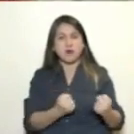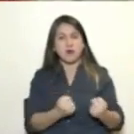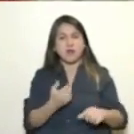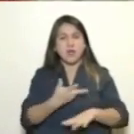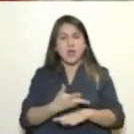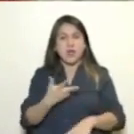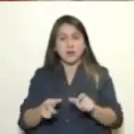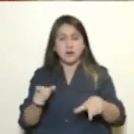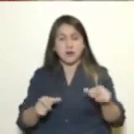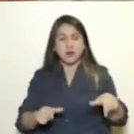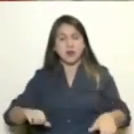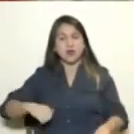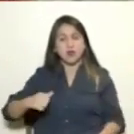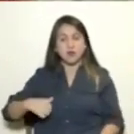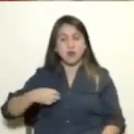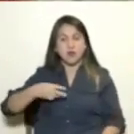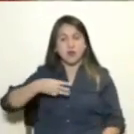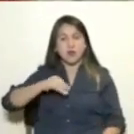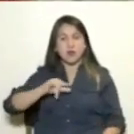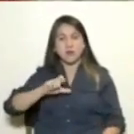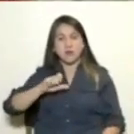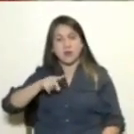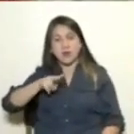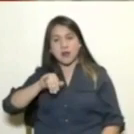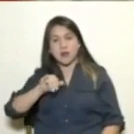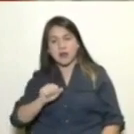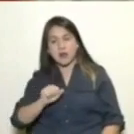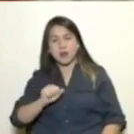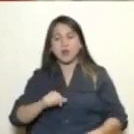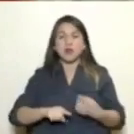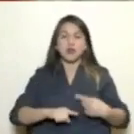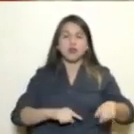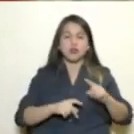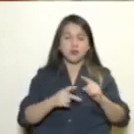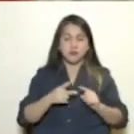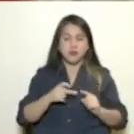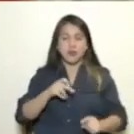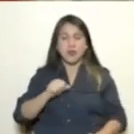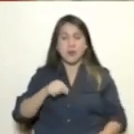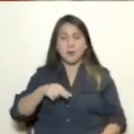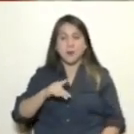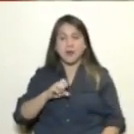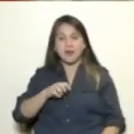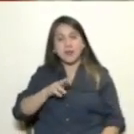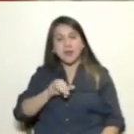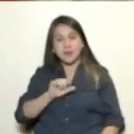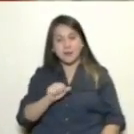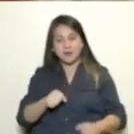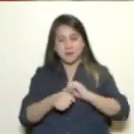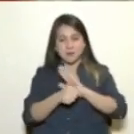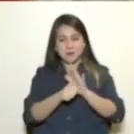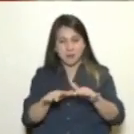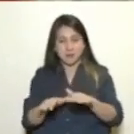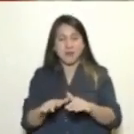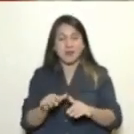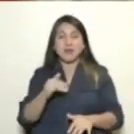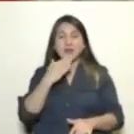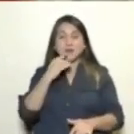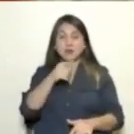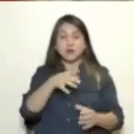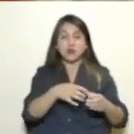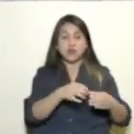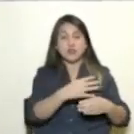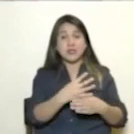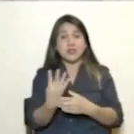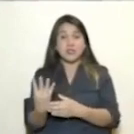hay una generación joven, los millennials, ahora serán los pandemial, que evalúan negativamente todo lo que se hizo en los gobiernos de la Concertación, e incluso su